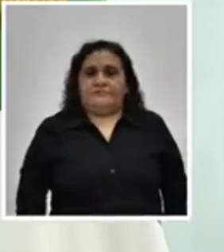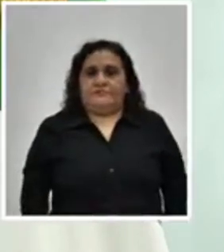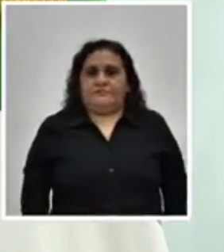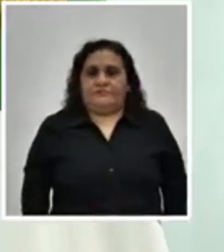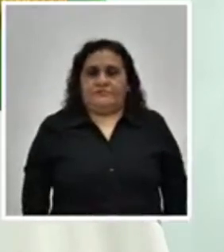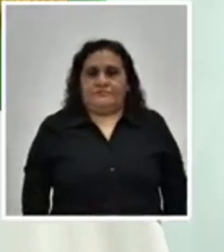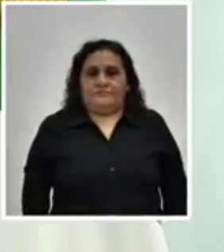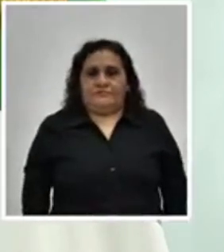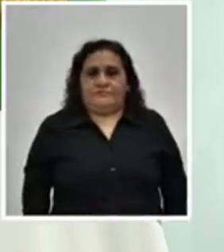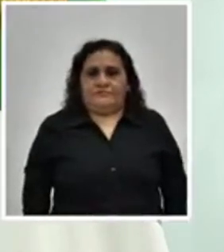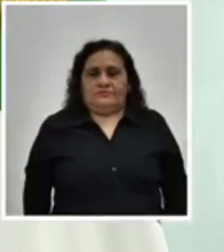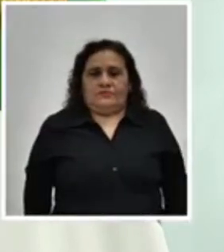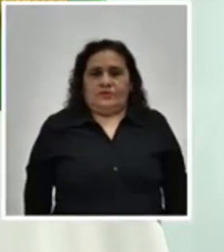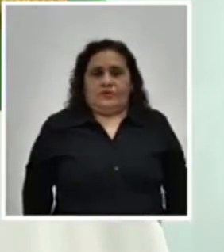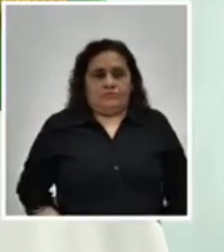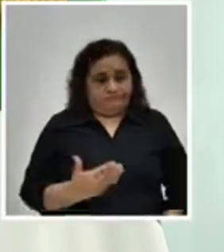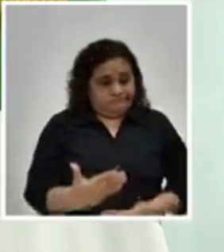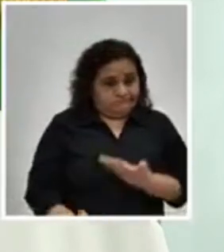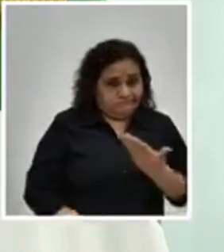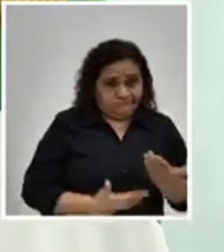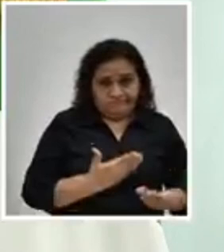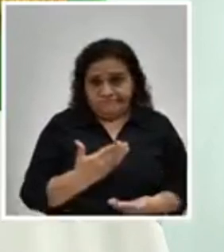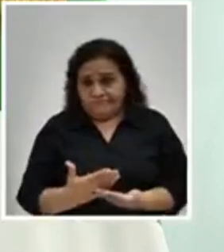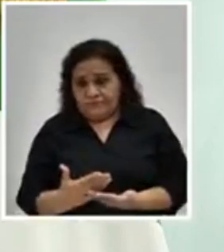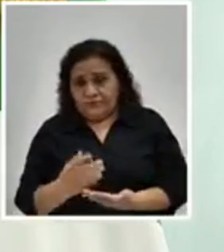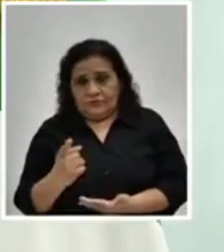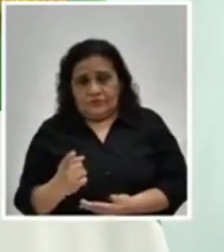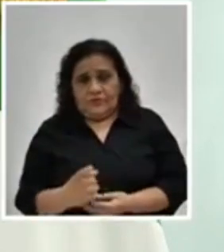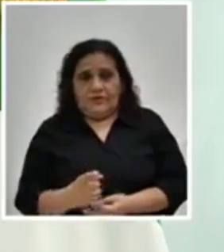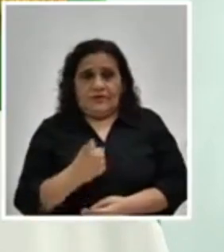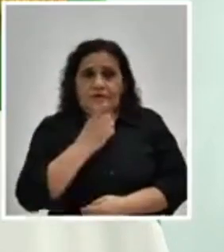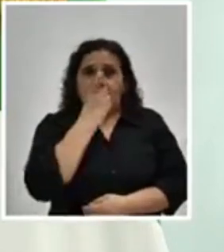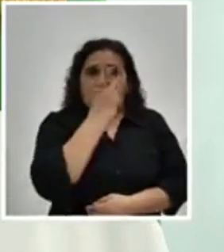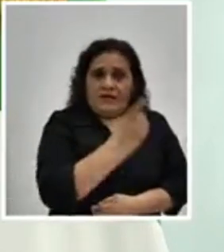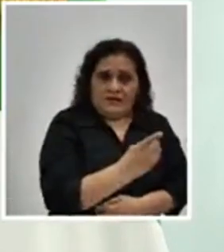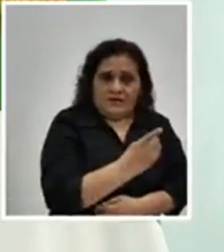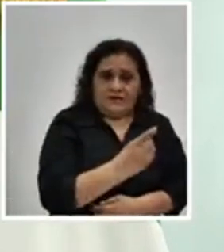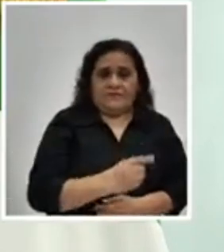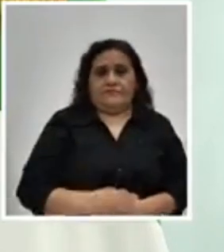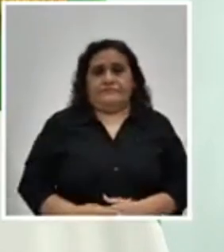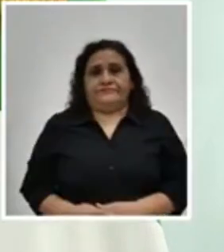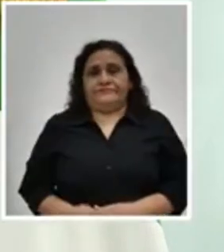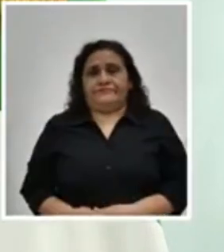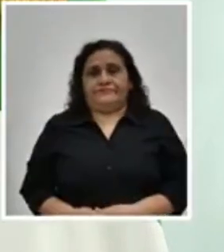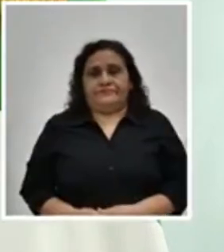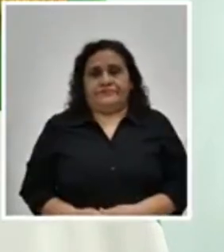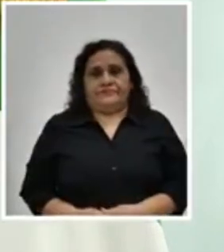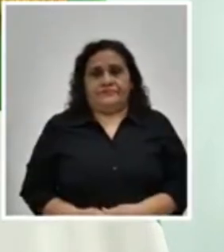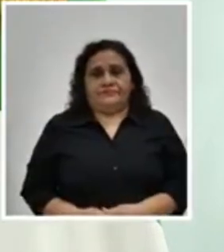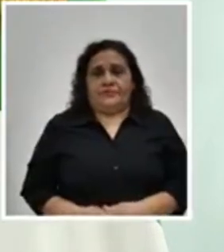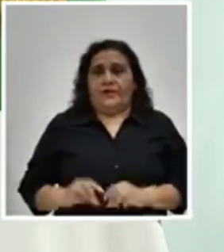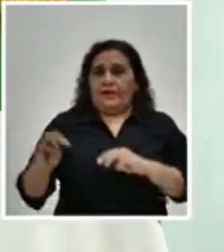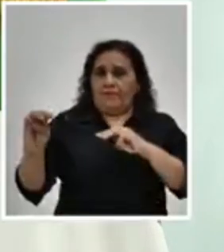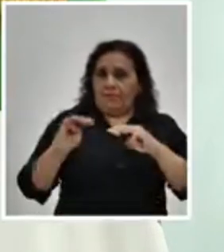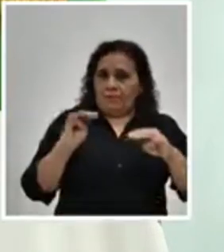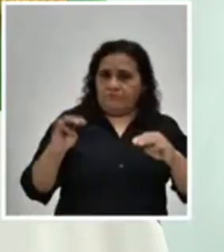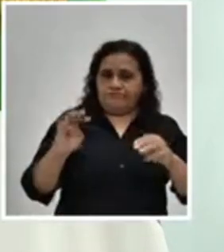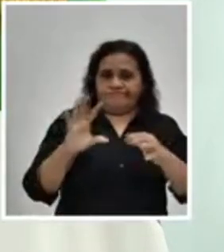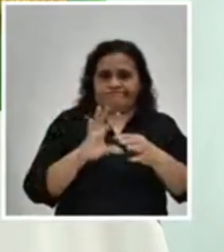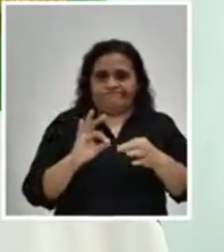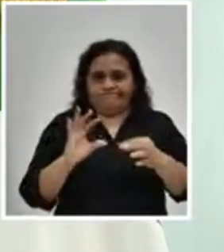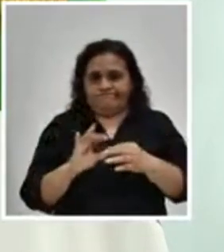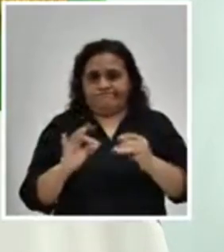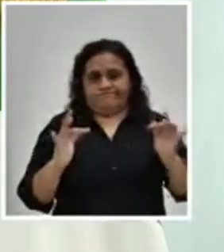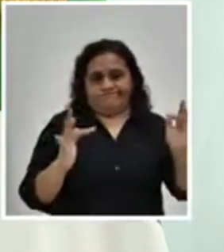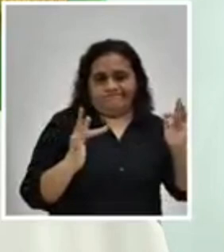que con un servicio ágil y eficiente como el que ya mencionamos, de la movilidad de